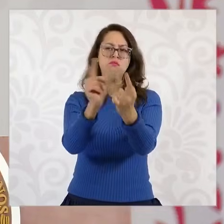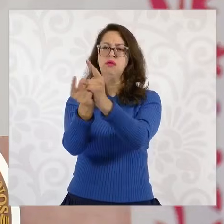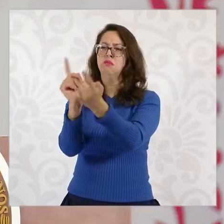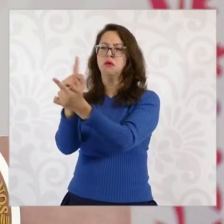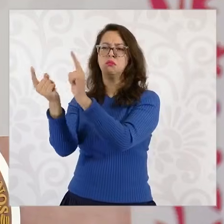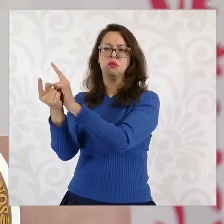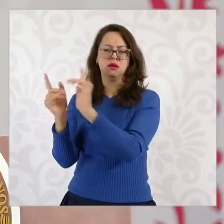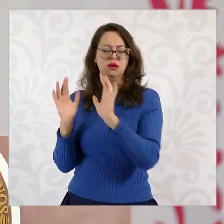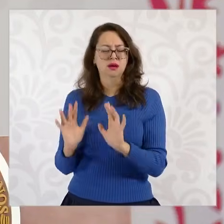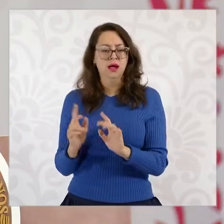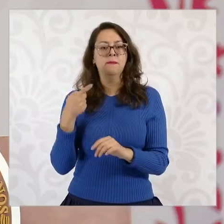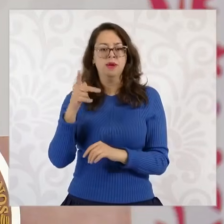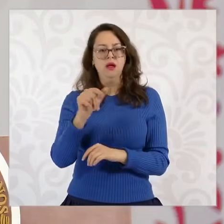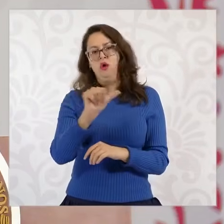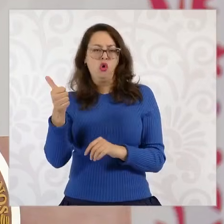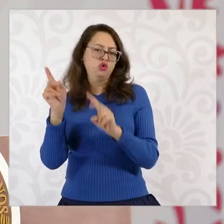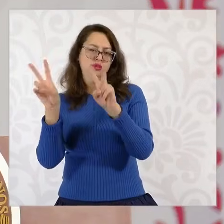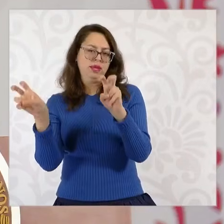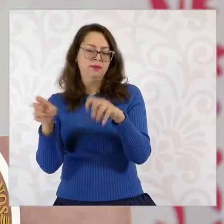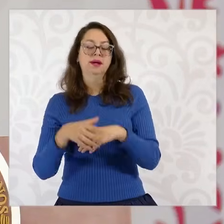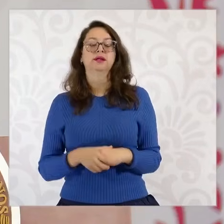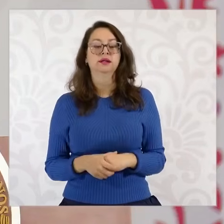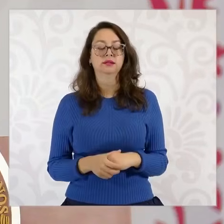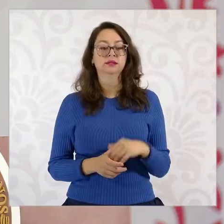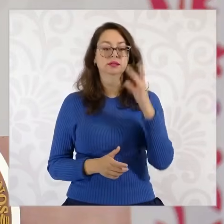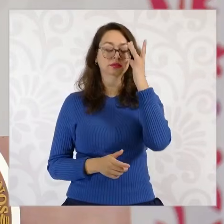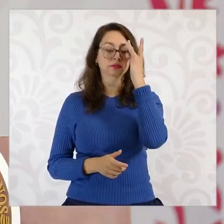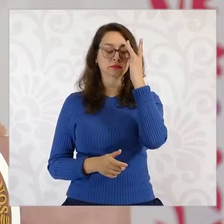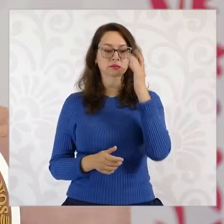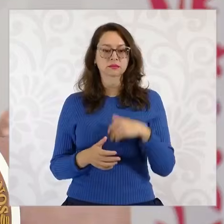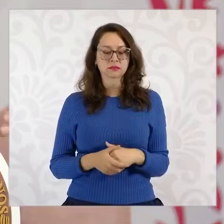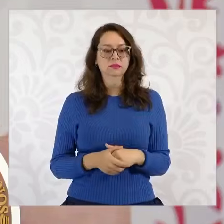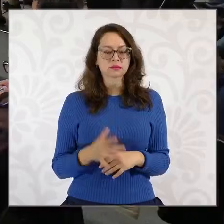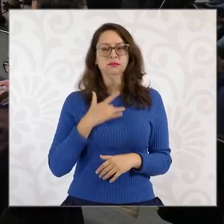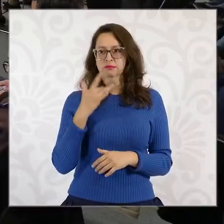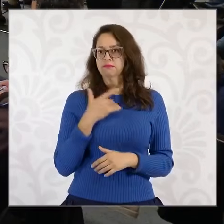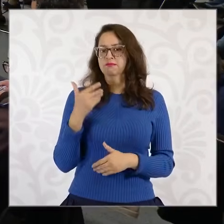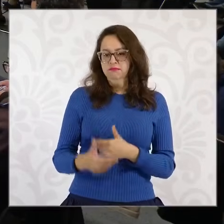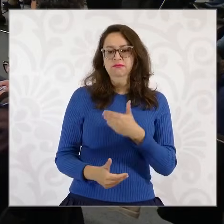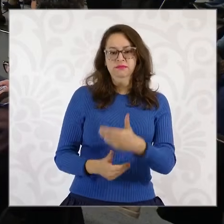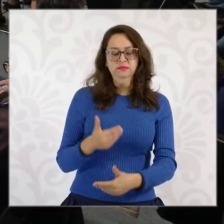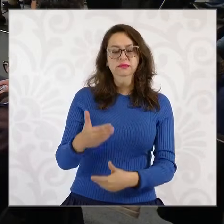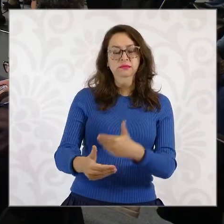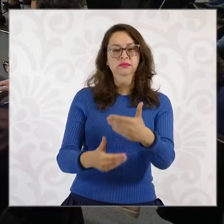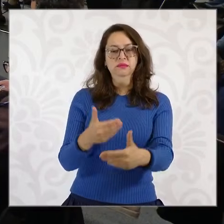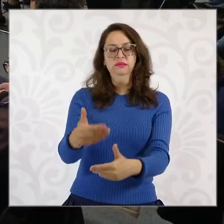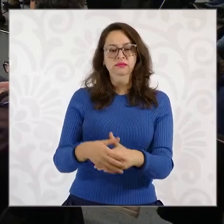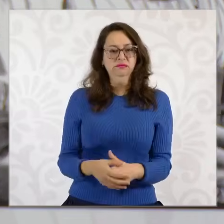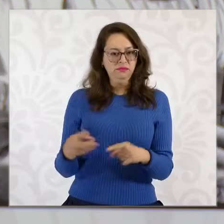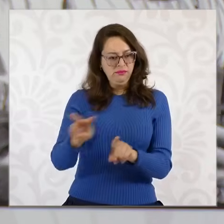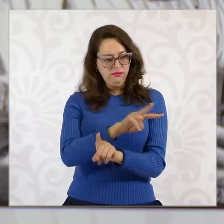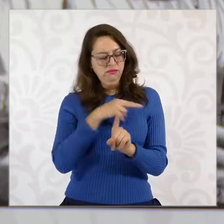Es en este marco en el que vamos. Y creo que estamos avanzando en esta visión porque